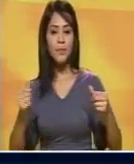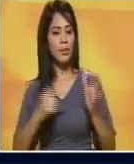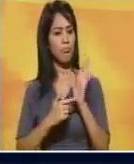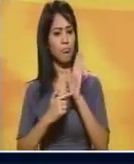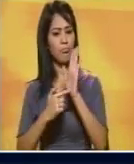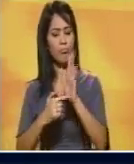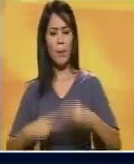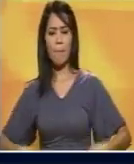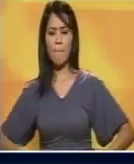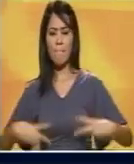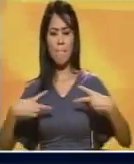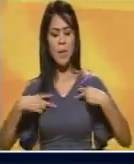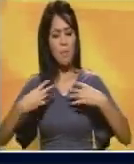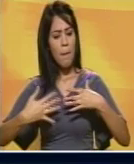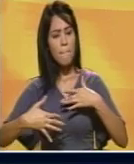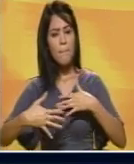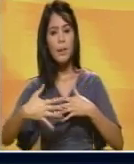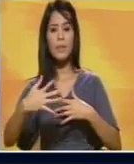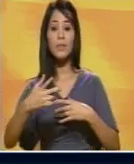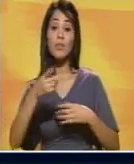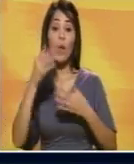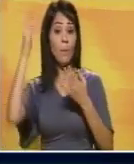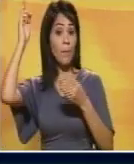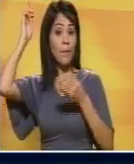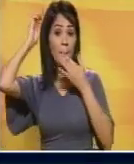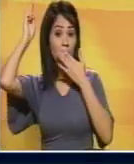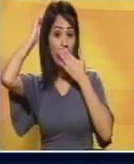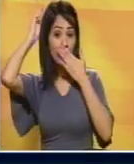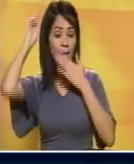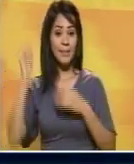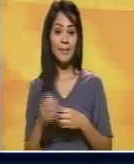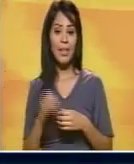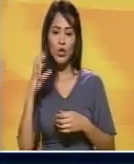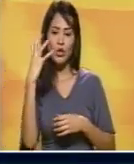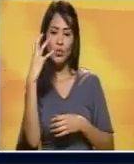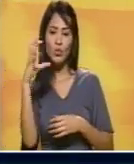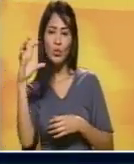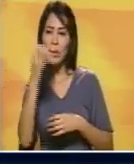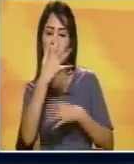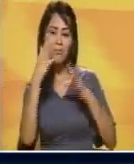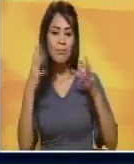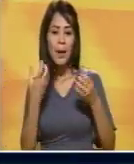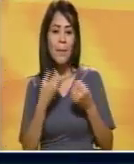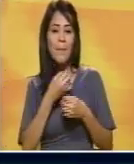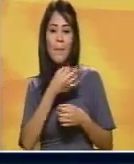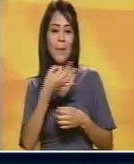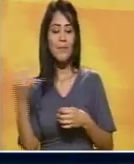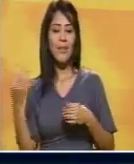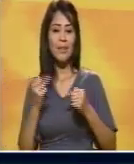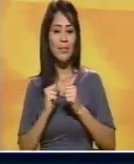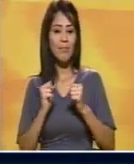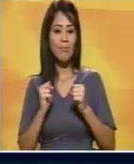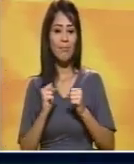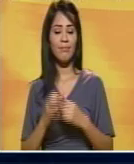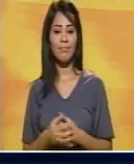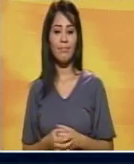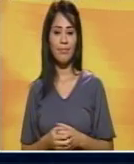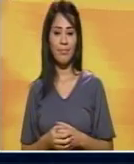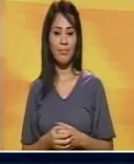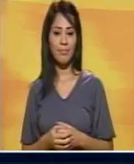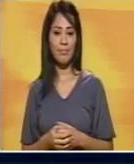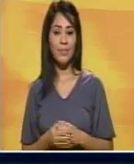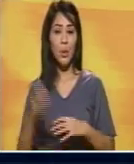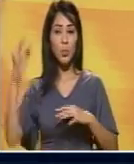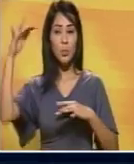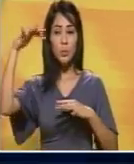evidencia viva del paso de sus indígenas. Su clima es perfecto, sobre todo porque alguna vez en el año coquetea con las